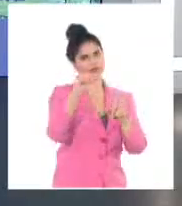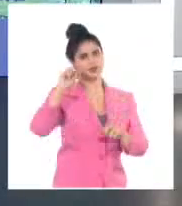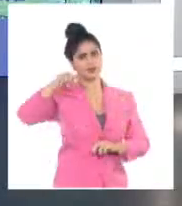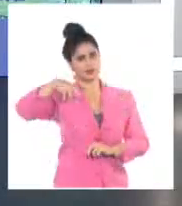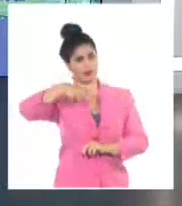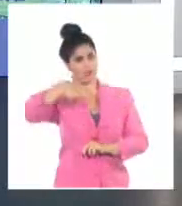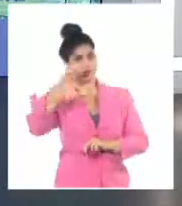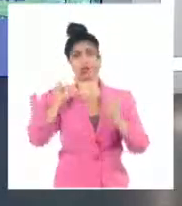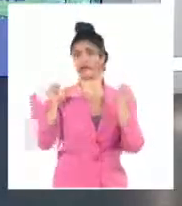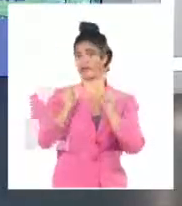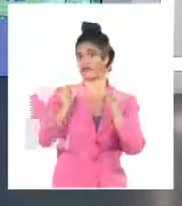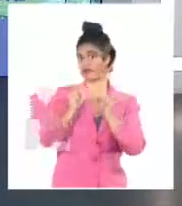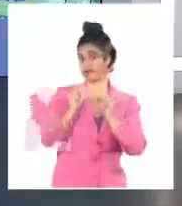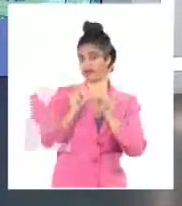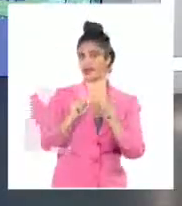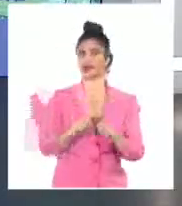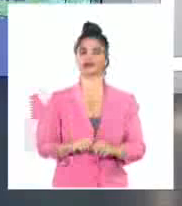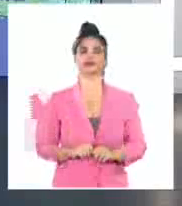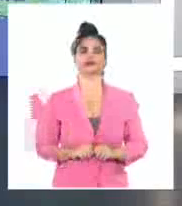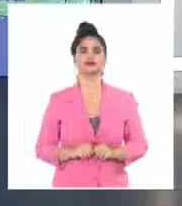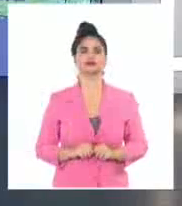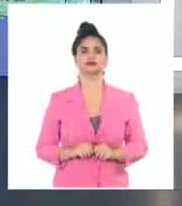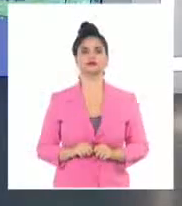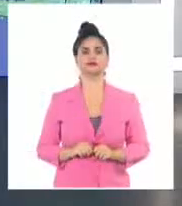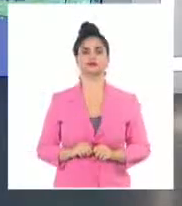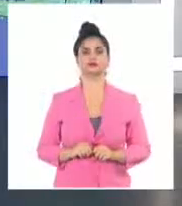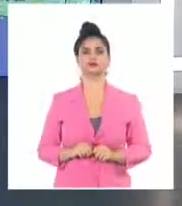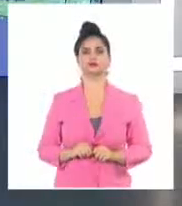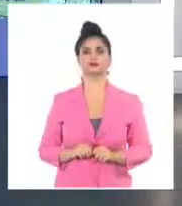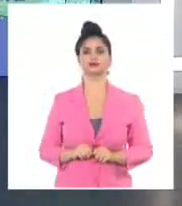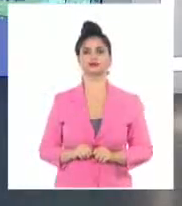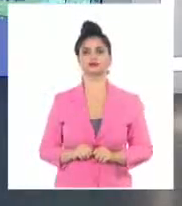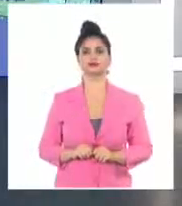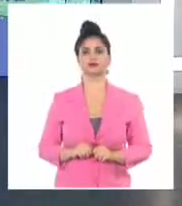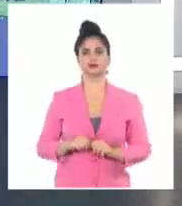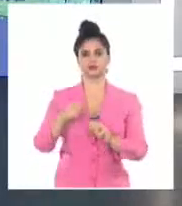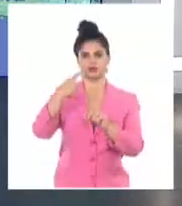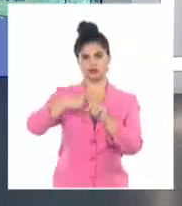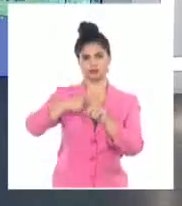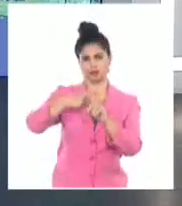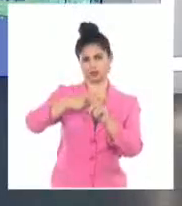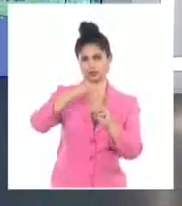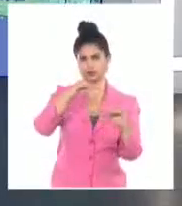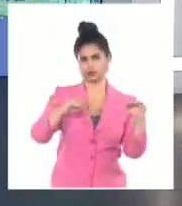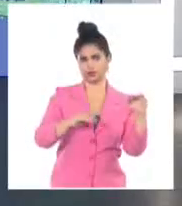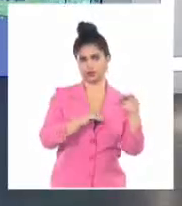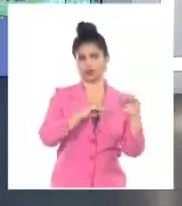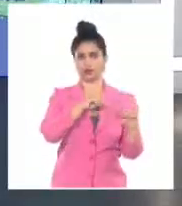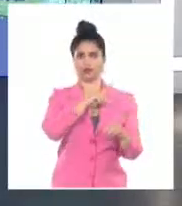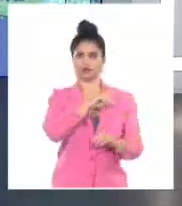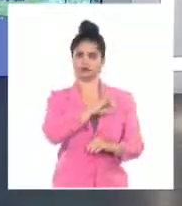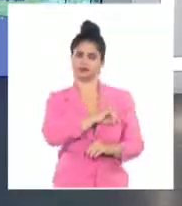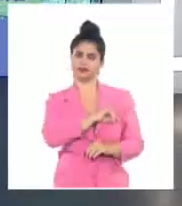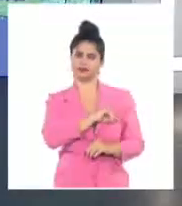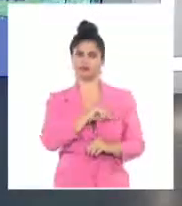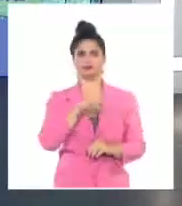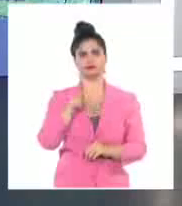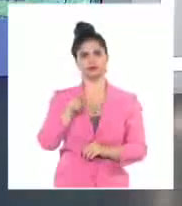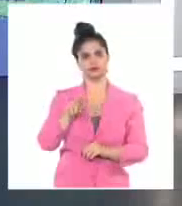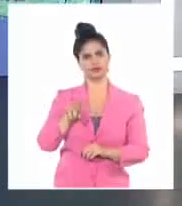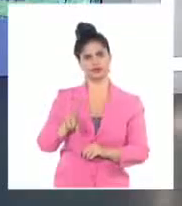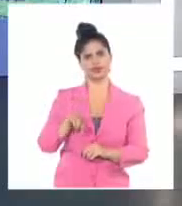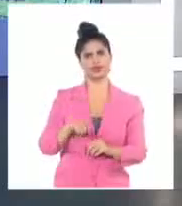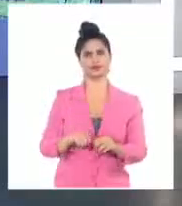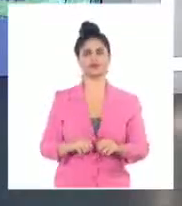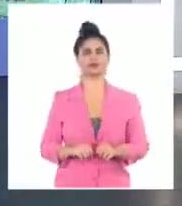hacia zonas del interior. Las estaciones meteorológicas pues tuvieron valores por debajo de los 16 y 19 grados Celsius, las que están en el